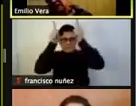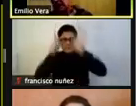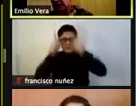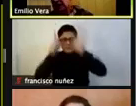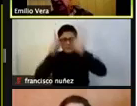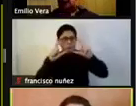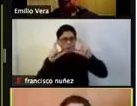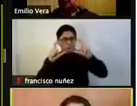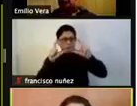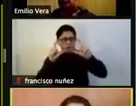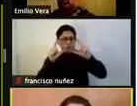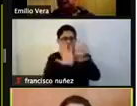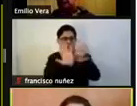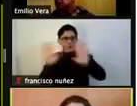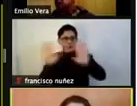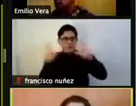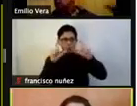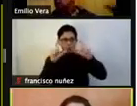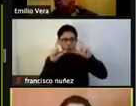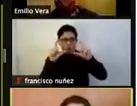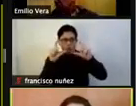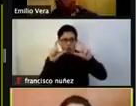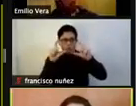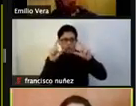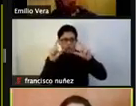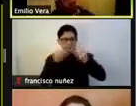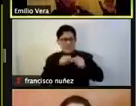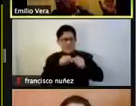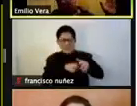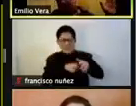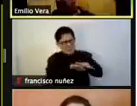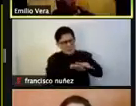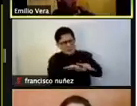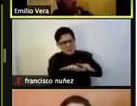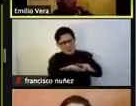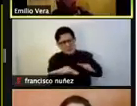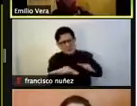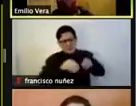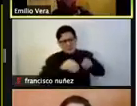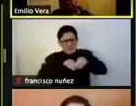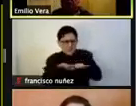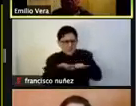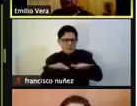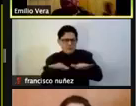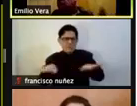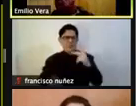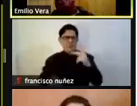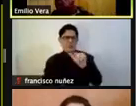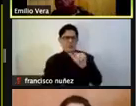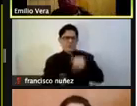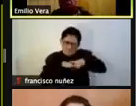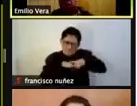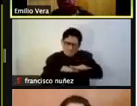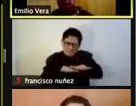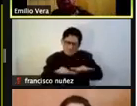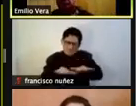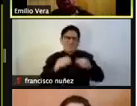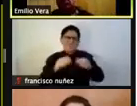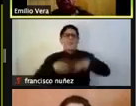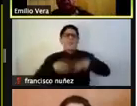varios kilómetros de ancho a la vez, dependiendo de la profundidad del mar en todo caso.